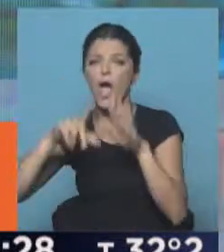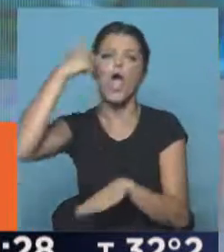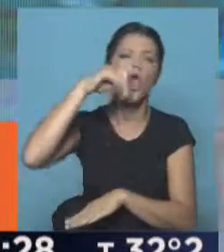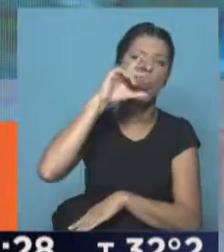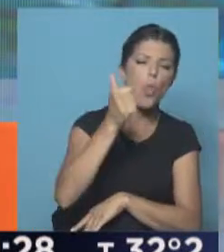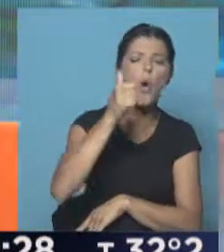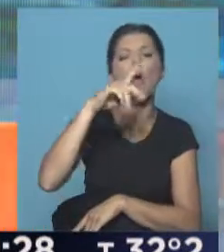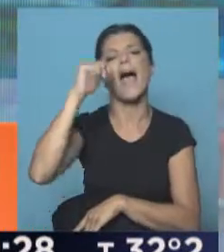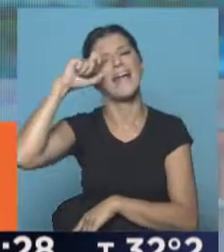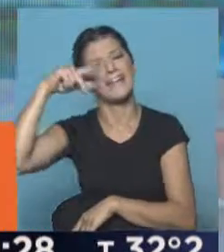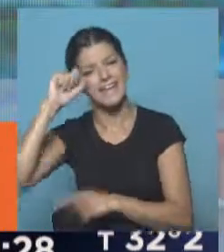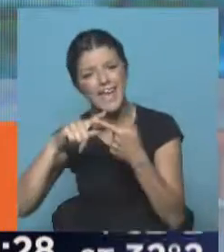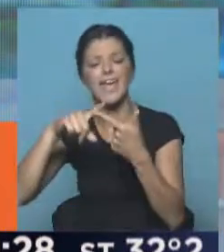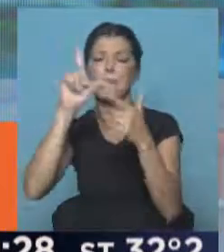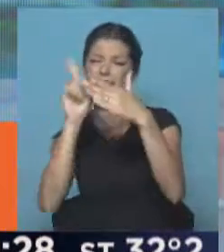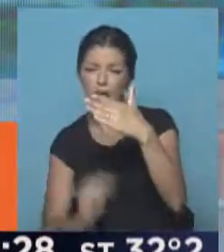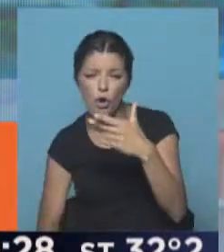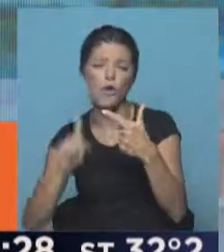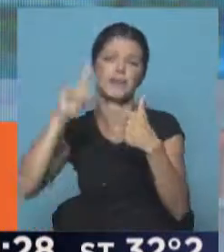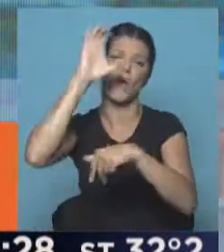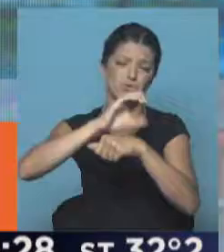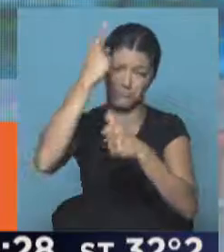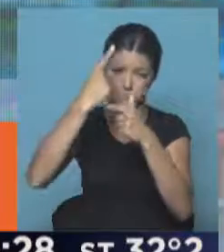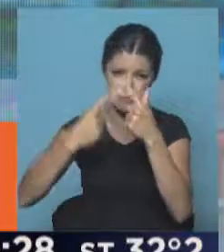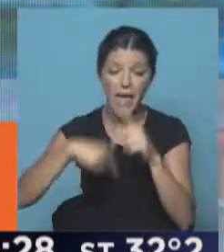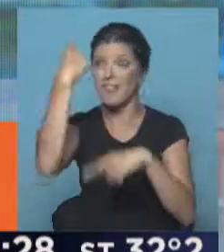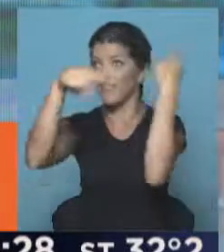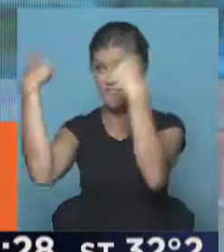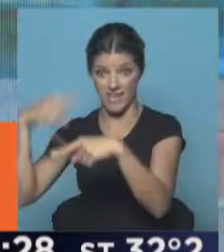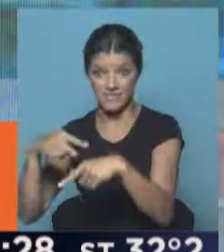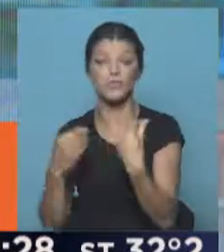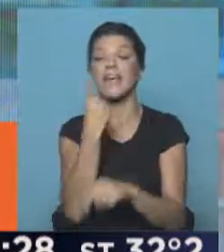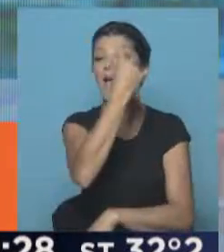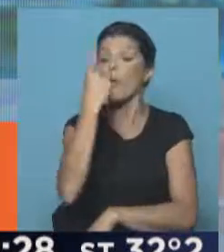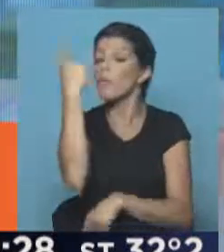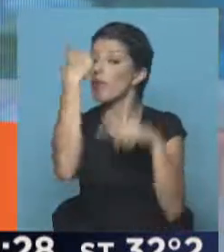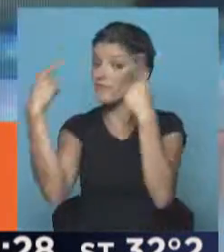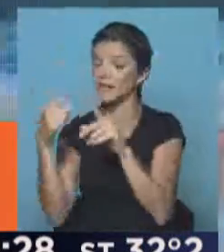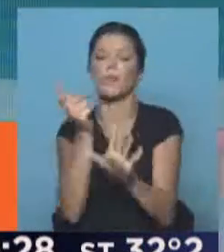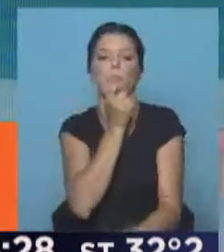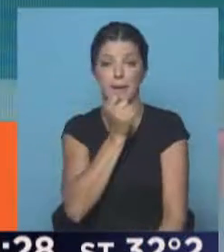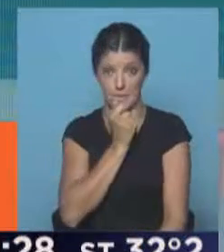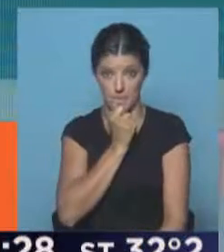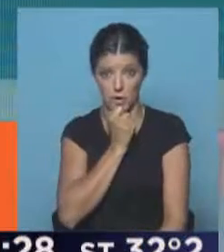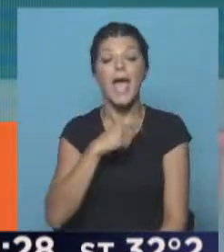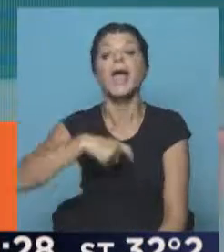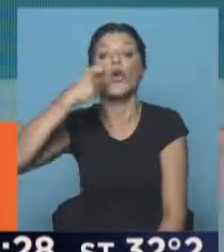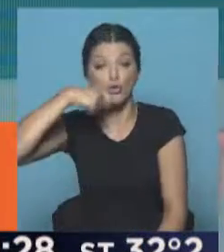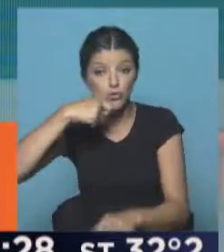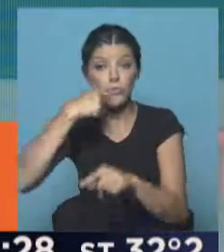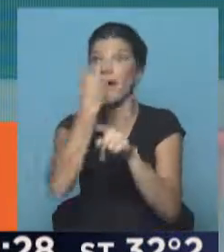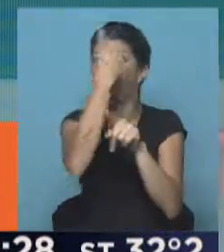patagonia cuyo que hace que cada lugar tenga que tener su especificidad de hecho el consumo de droga en cada lugar distinto no es